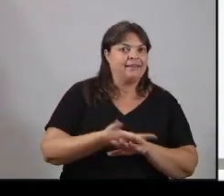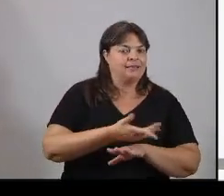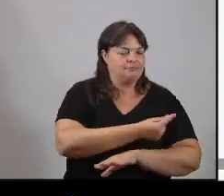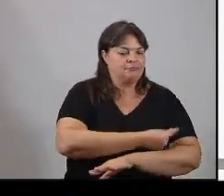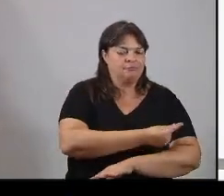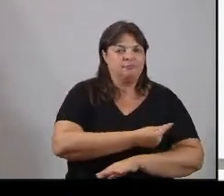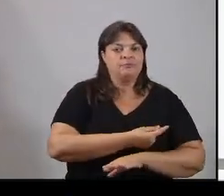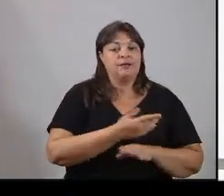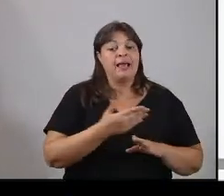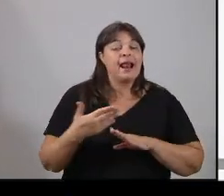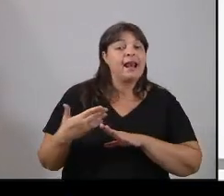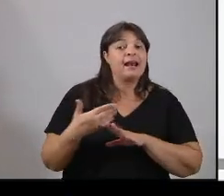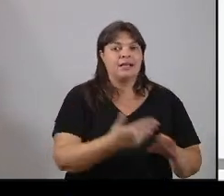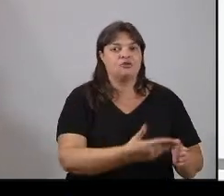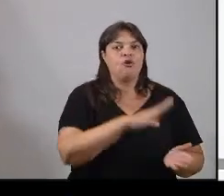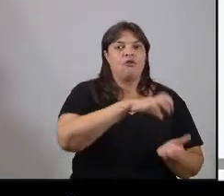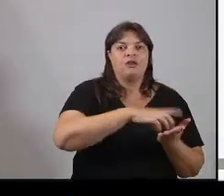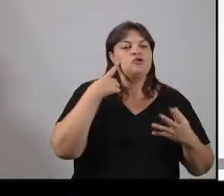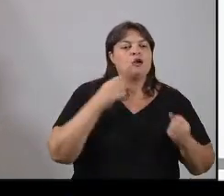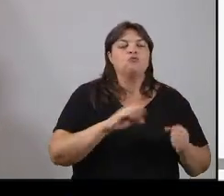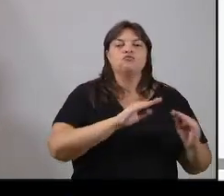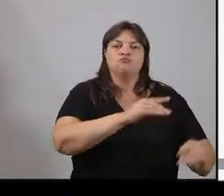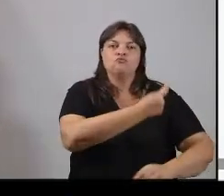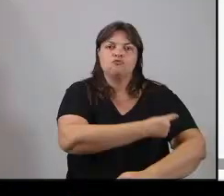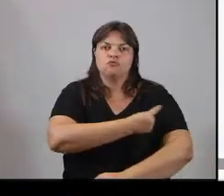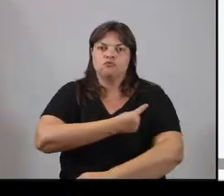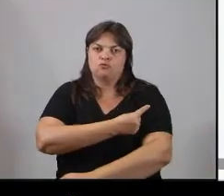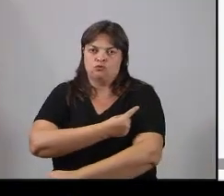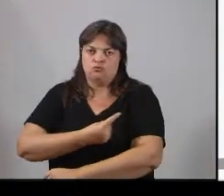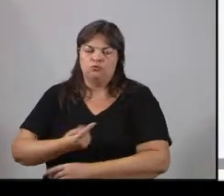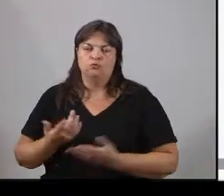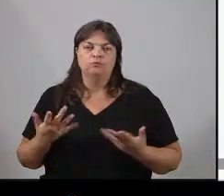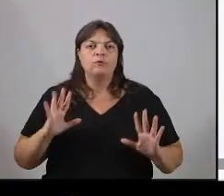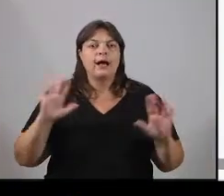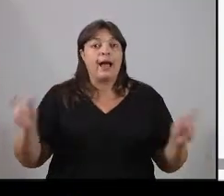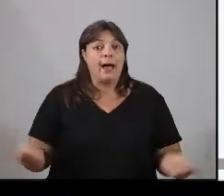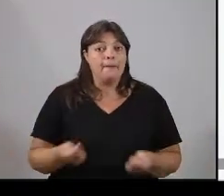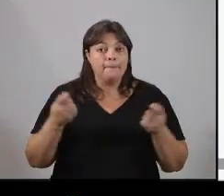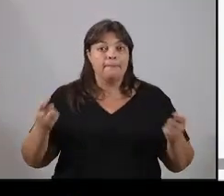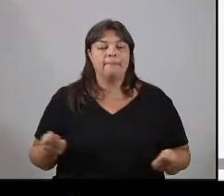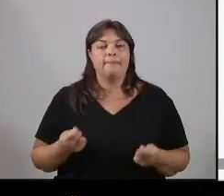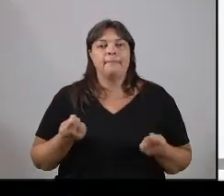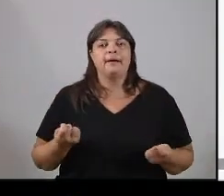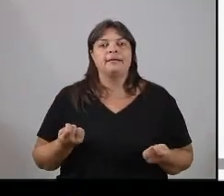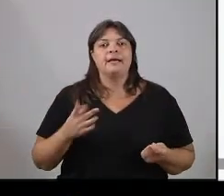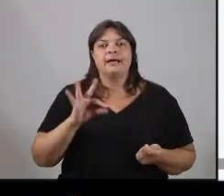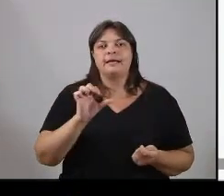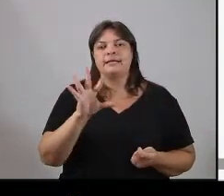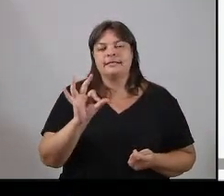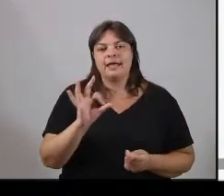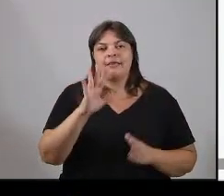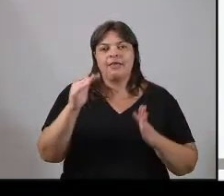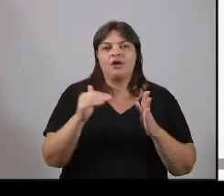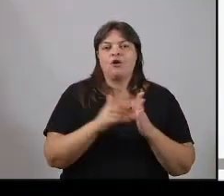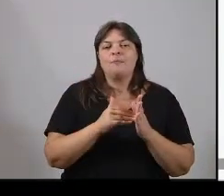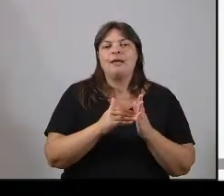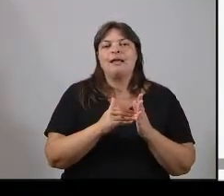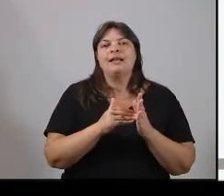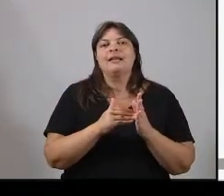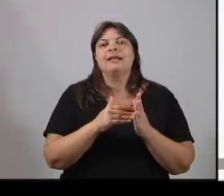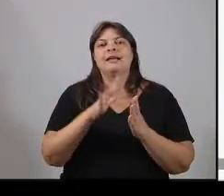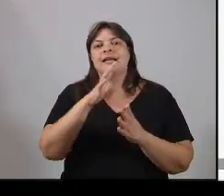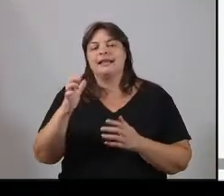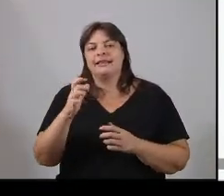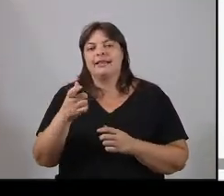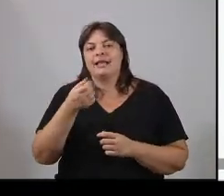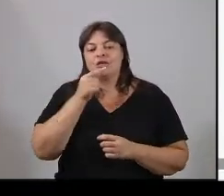ser inmunizados en sus centros de salud. Para esta campaña, el SES ha adquirido 5.500 dosis, también